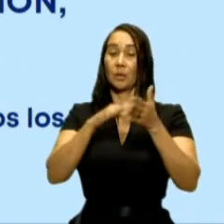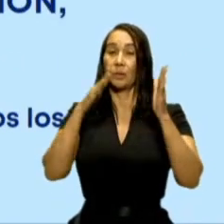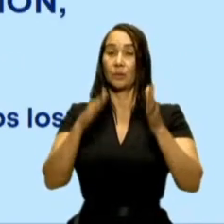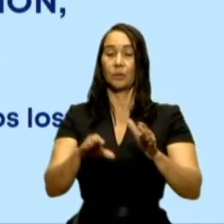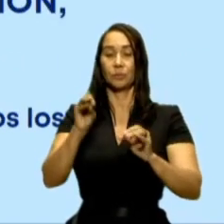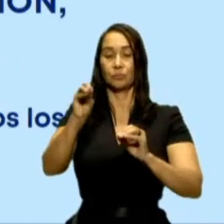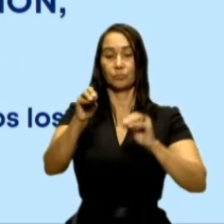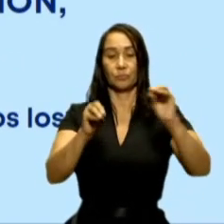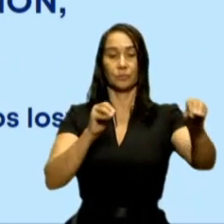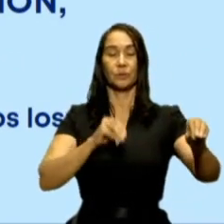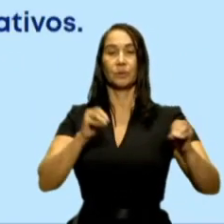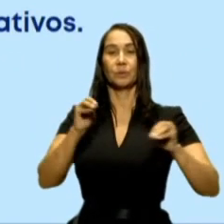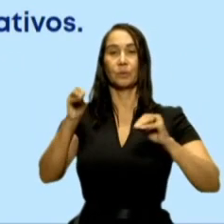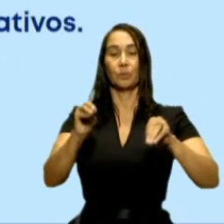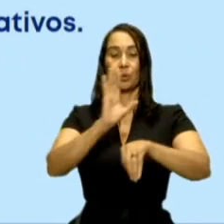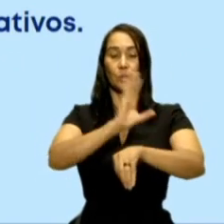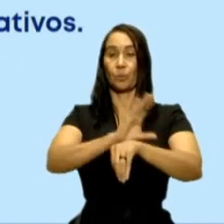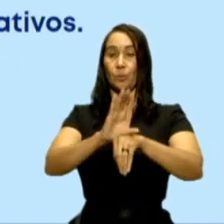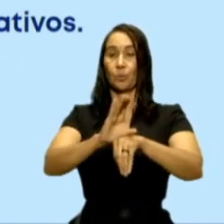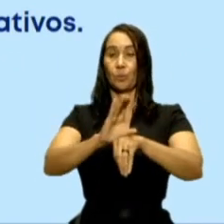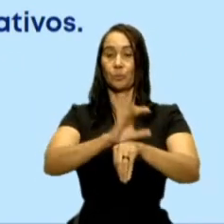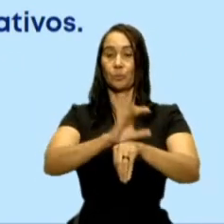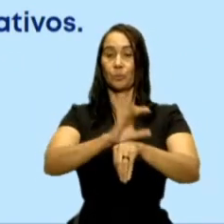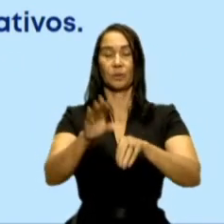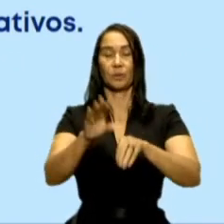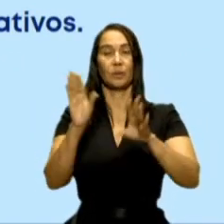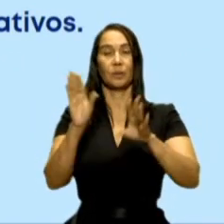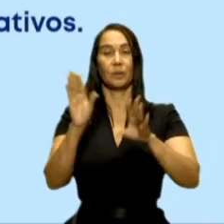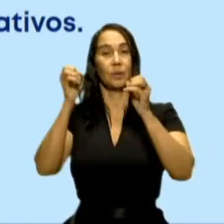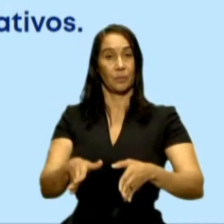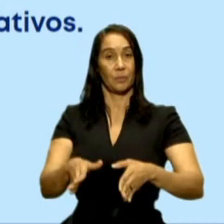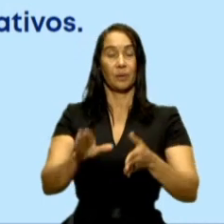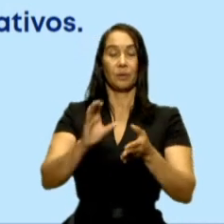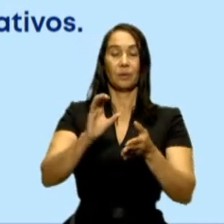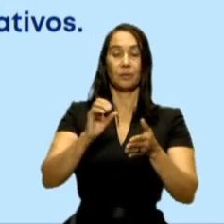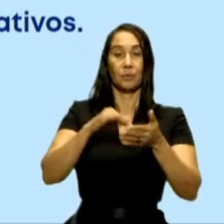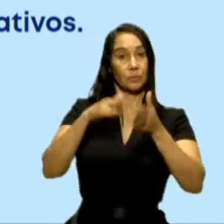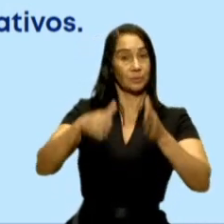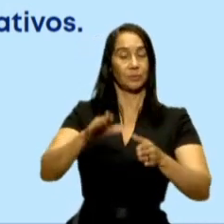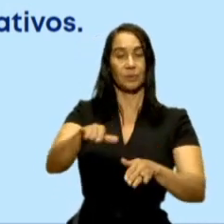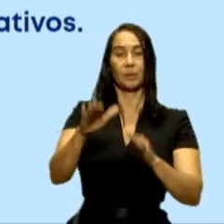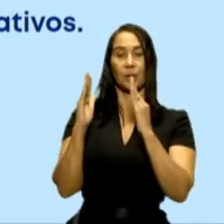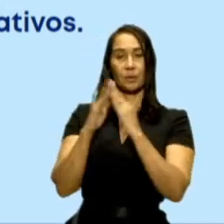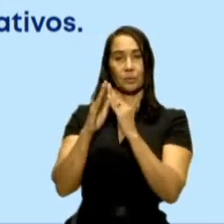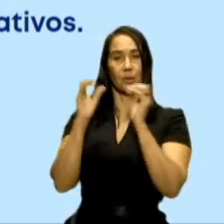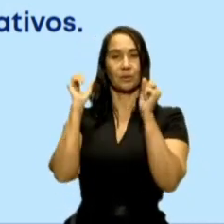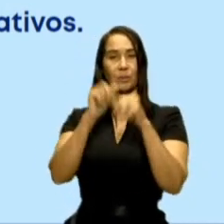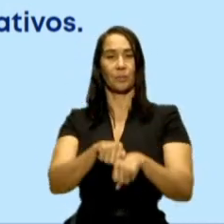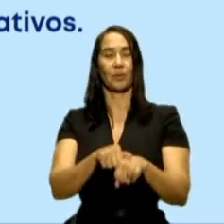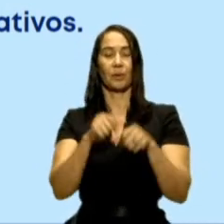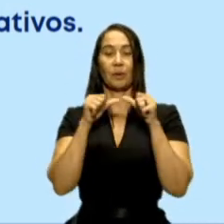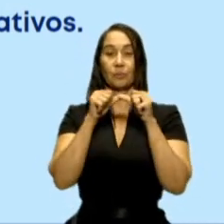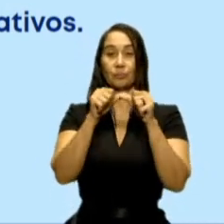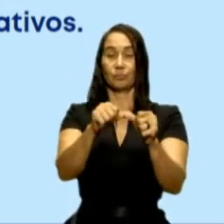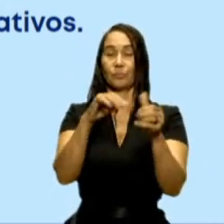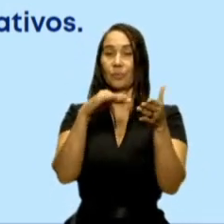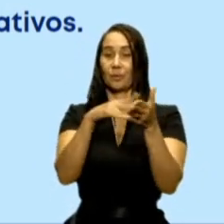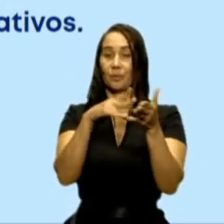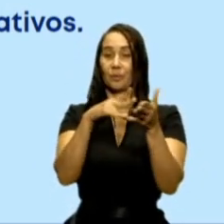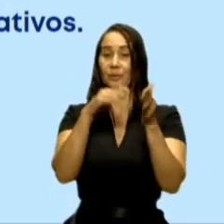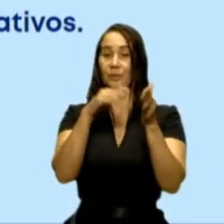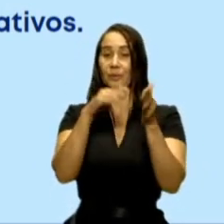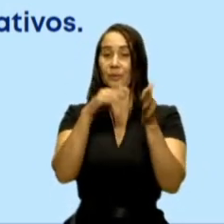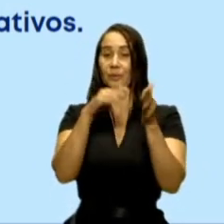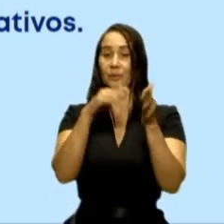le distribuyó dispositivos digitales a los docentes y a los alumnos y se desarrollaron cantidad de